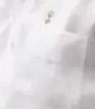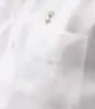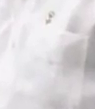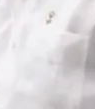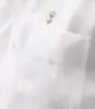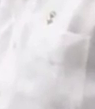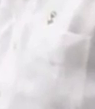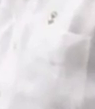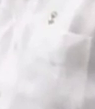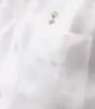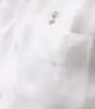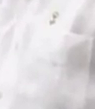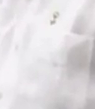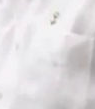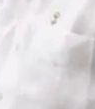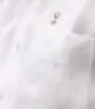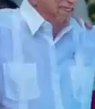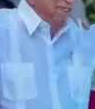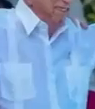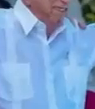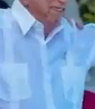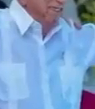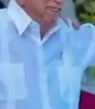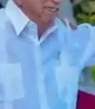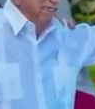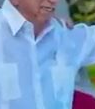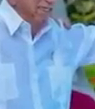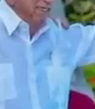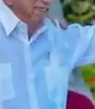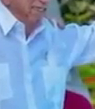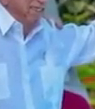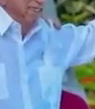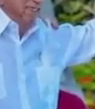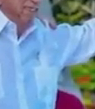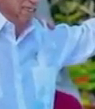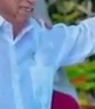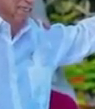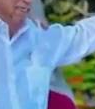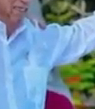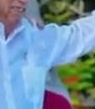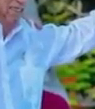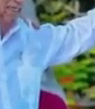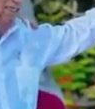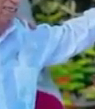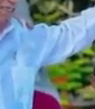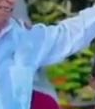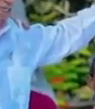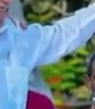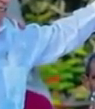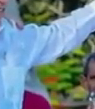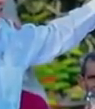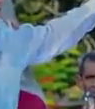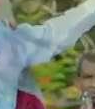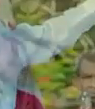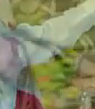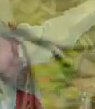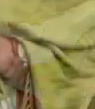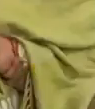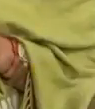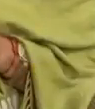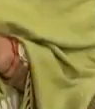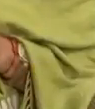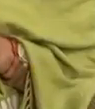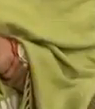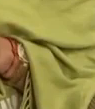Quiero hacer un congreso del UNEDO. Yo quiero rezar a fondo un hijo nuestro.